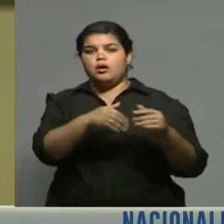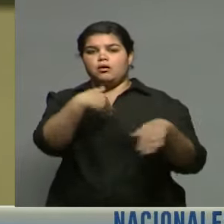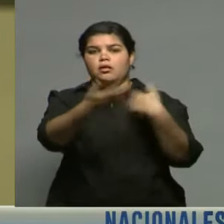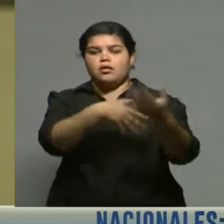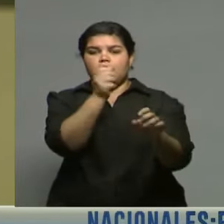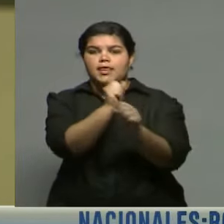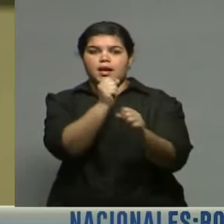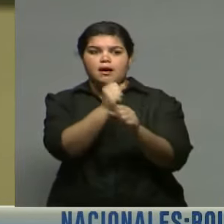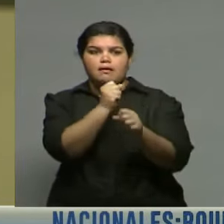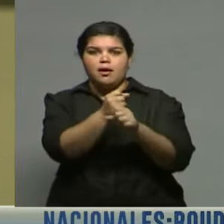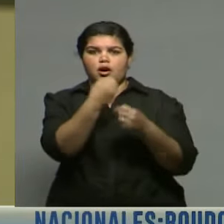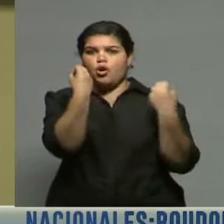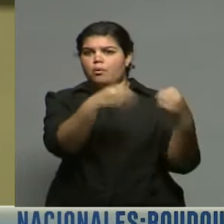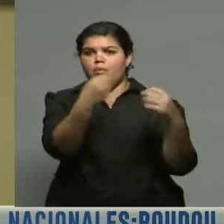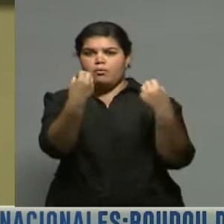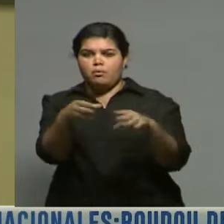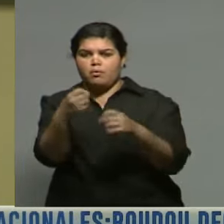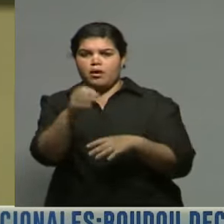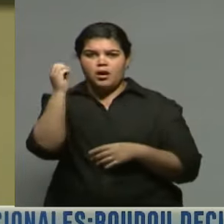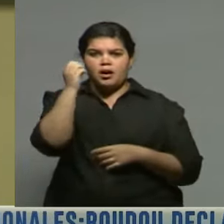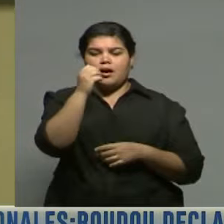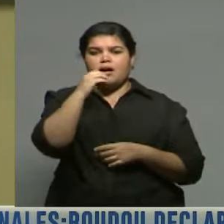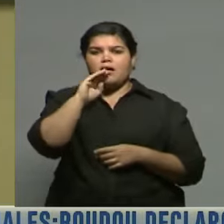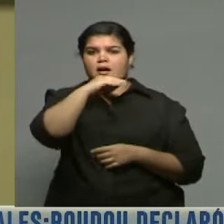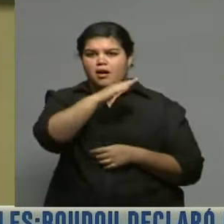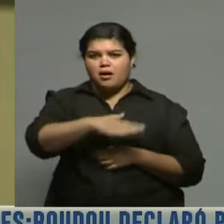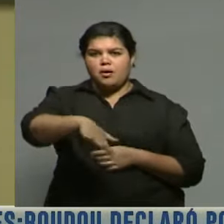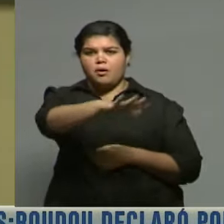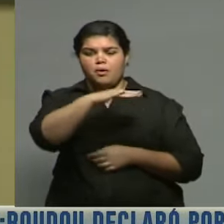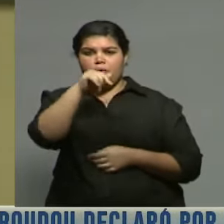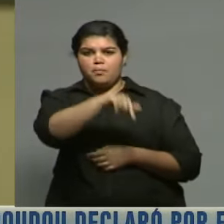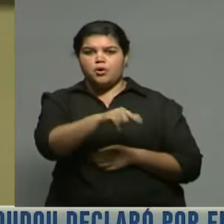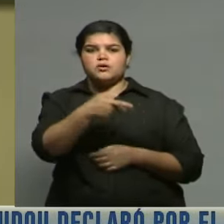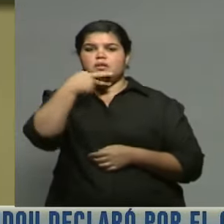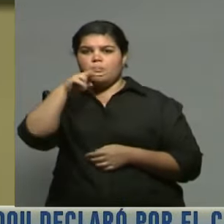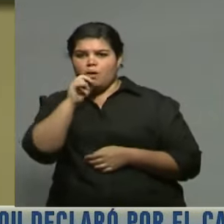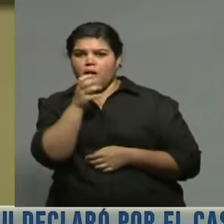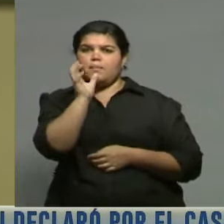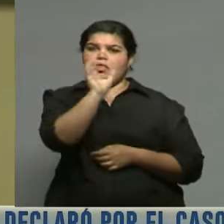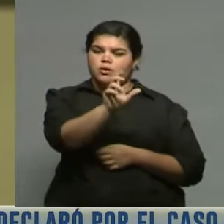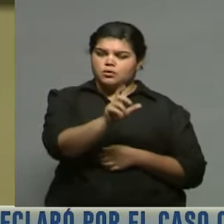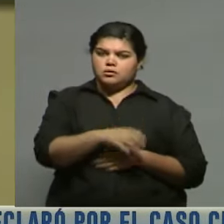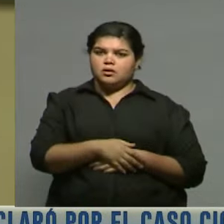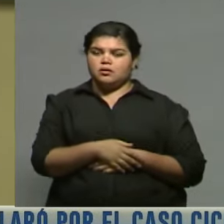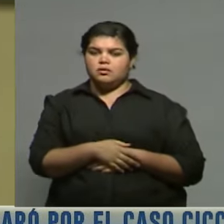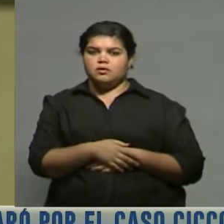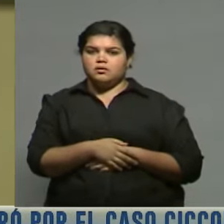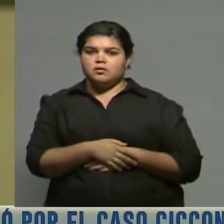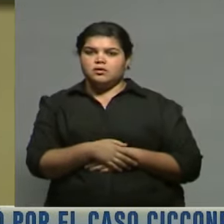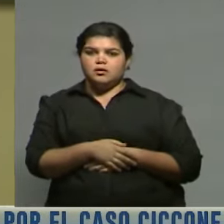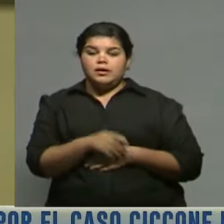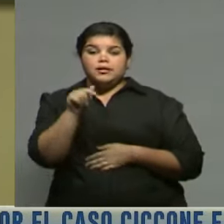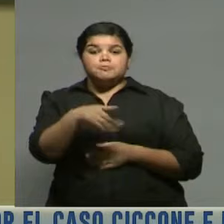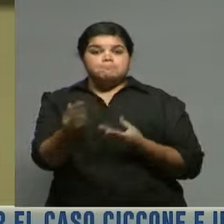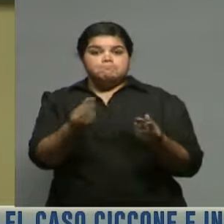desocupación importante en, en el campo vitivinícola de Mendoza, de San Juan, sí. y en